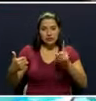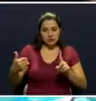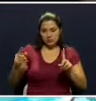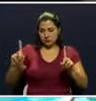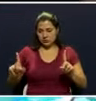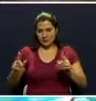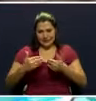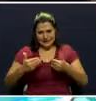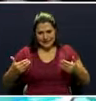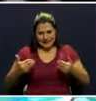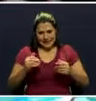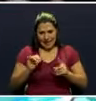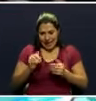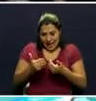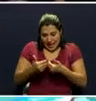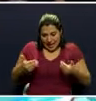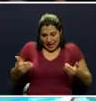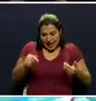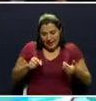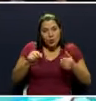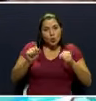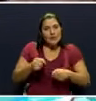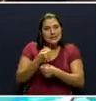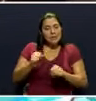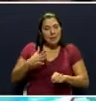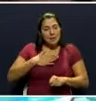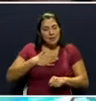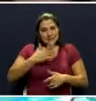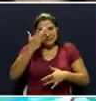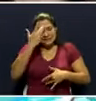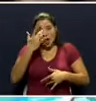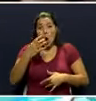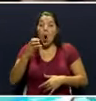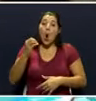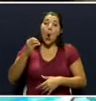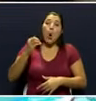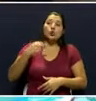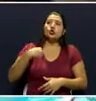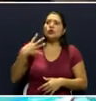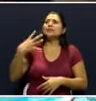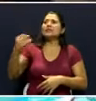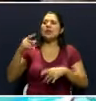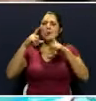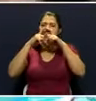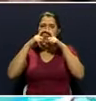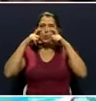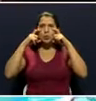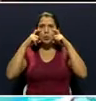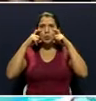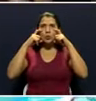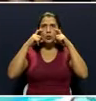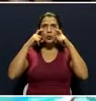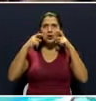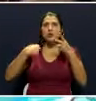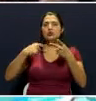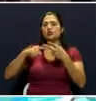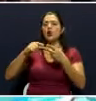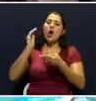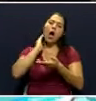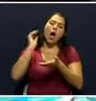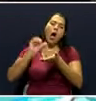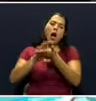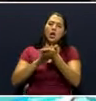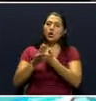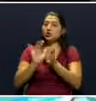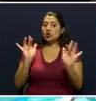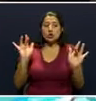persona es la que me puede salvar a mí de la transmisión. O yo voy en la calle con un cubrebocas, ando con el alcohol gel por todos lados, no toco